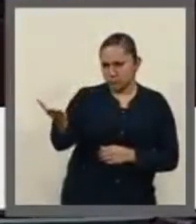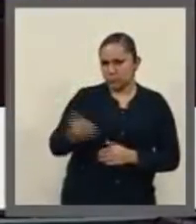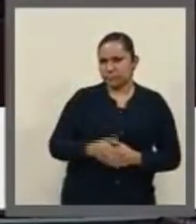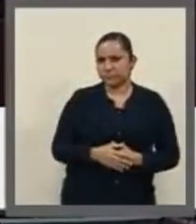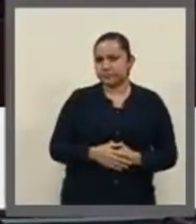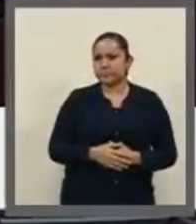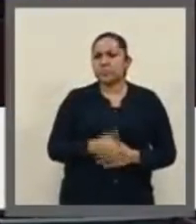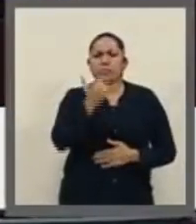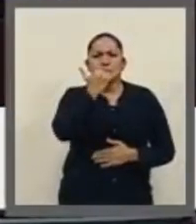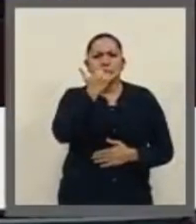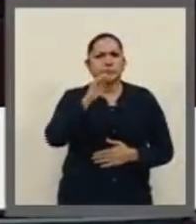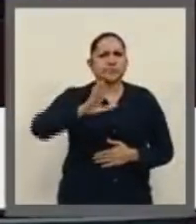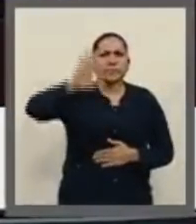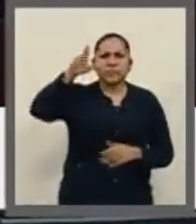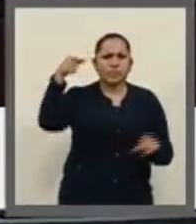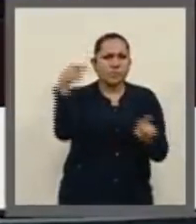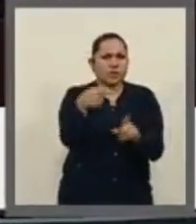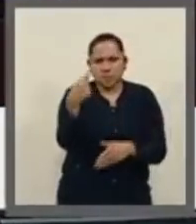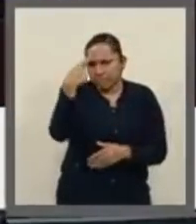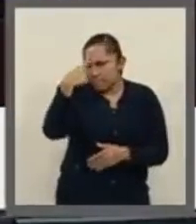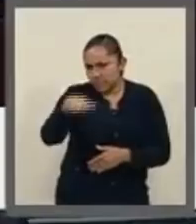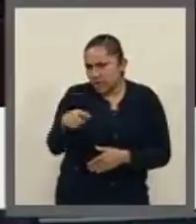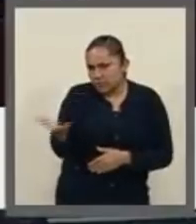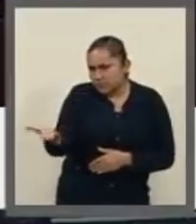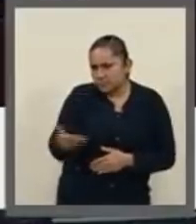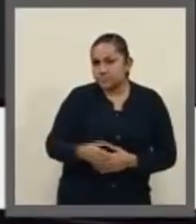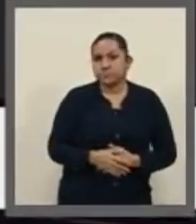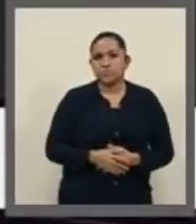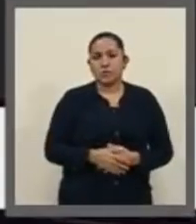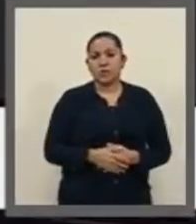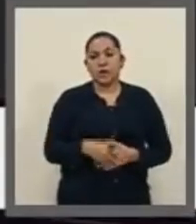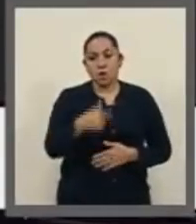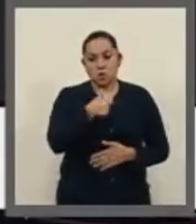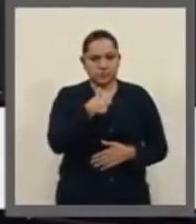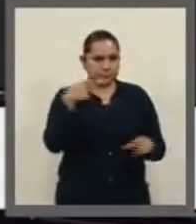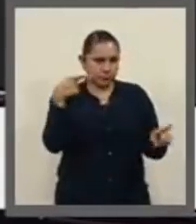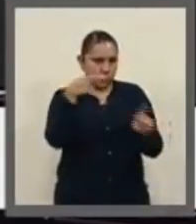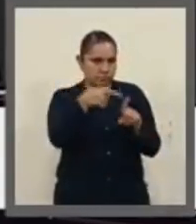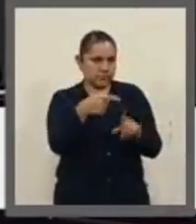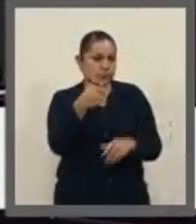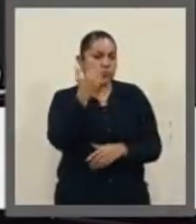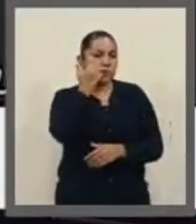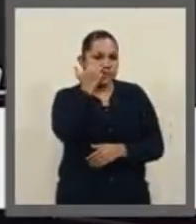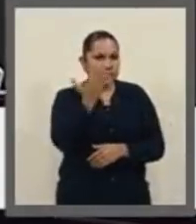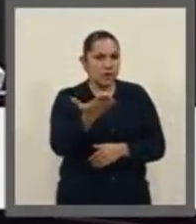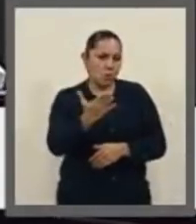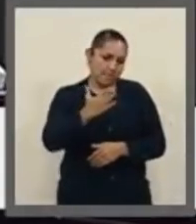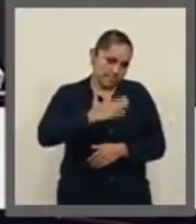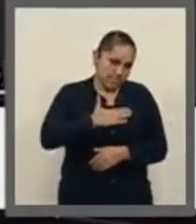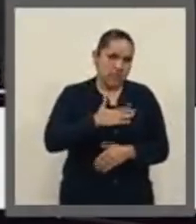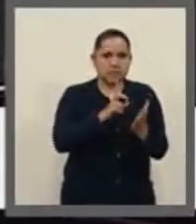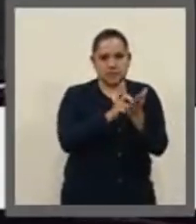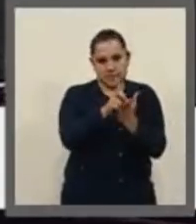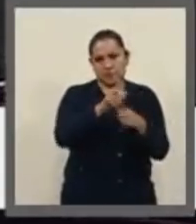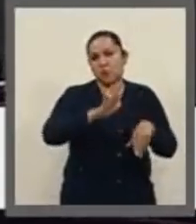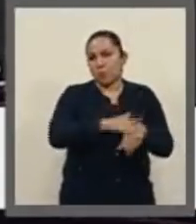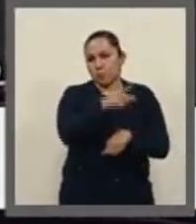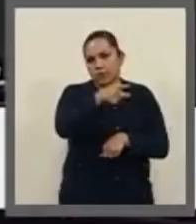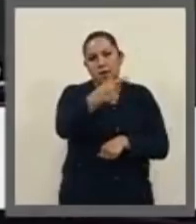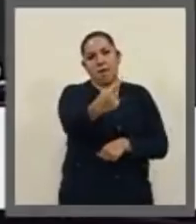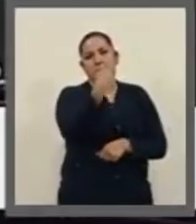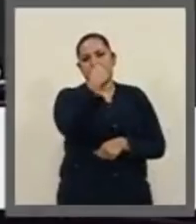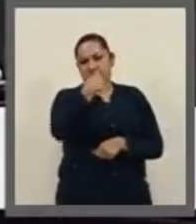¿Con qué objeto, señor diputado? Con objeto de hacer el uso de mi derecho por alusión personal